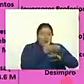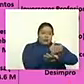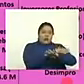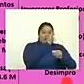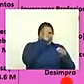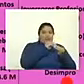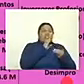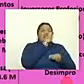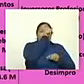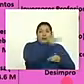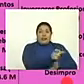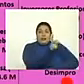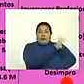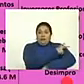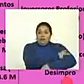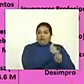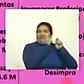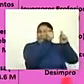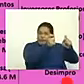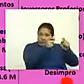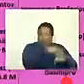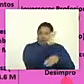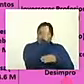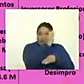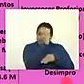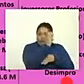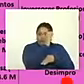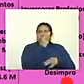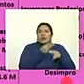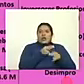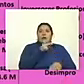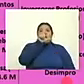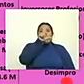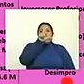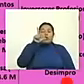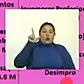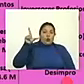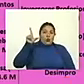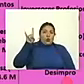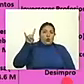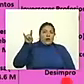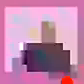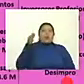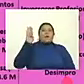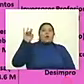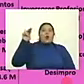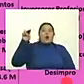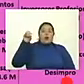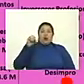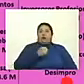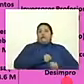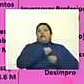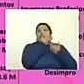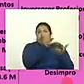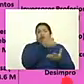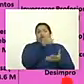entre el delegado de Odebrecht en Colombia en ese momento, que se llama Luis Bueno, que confiesa